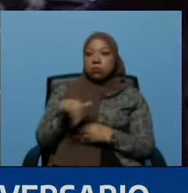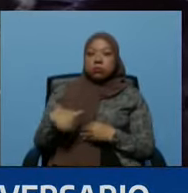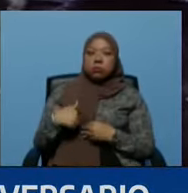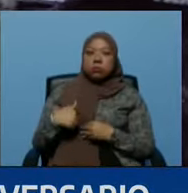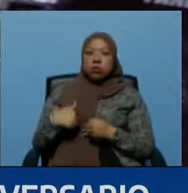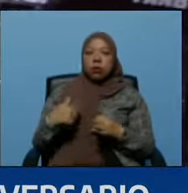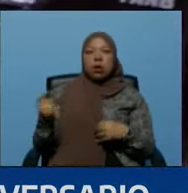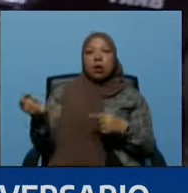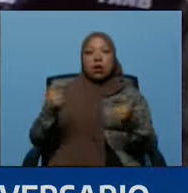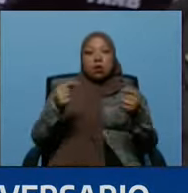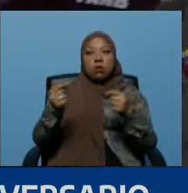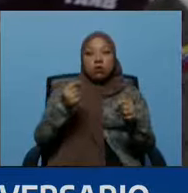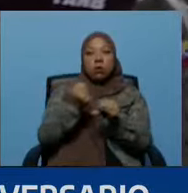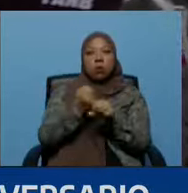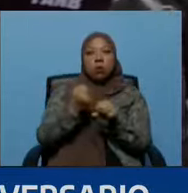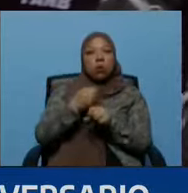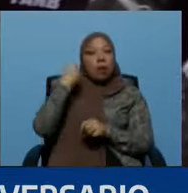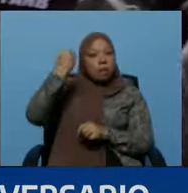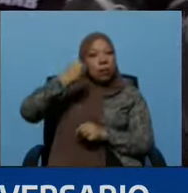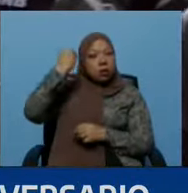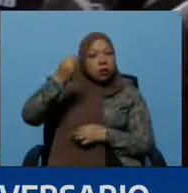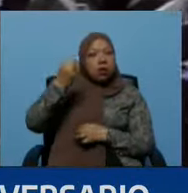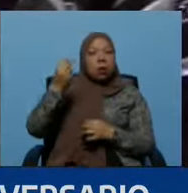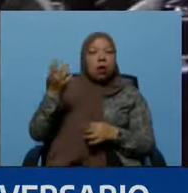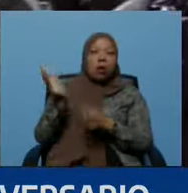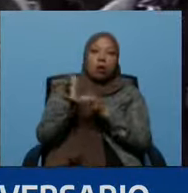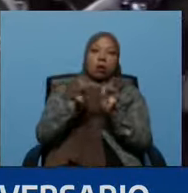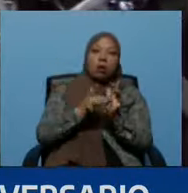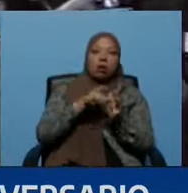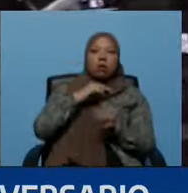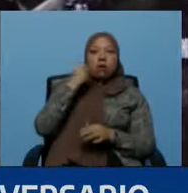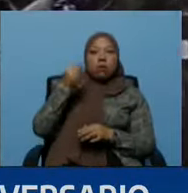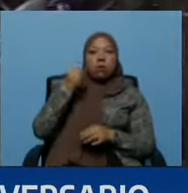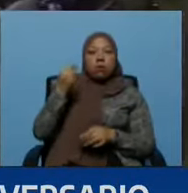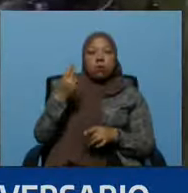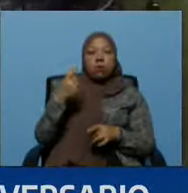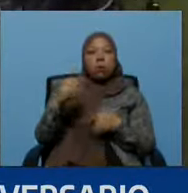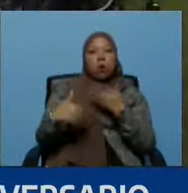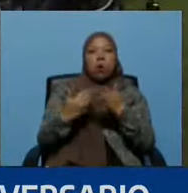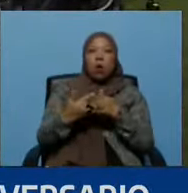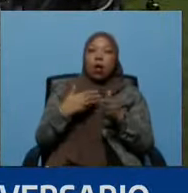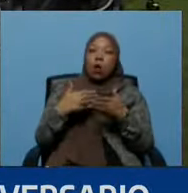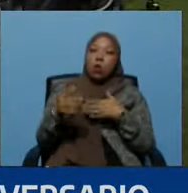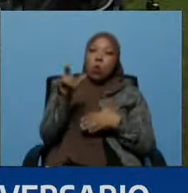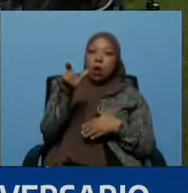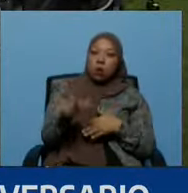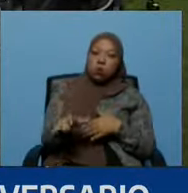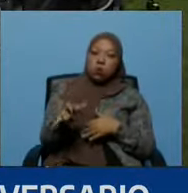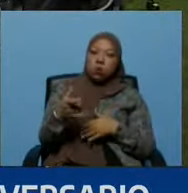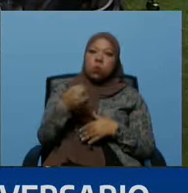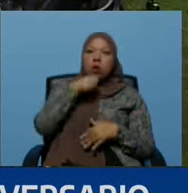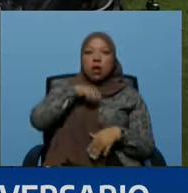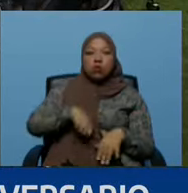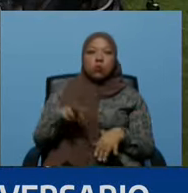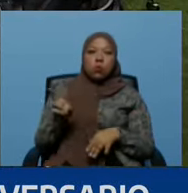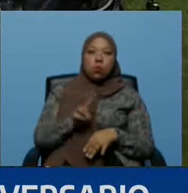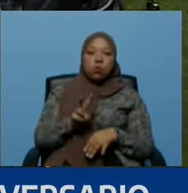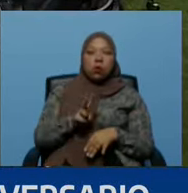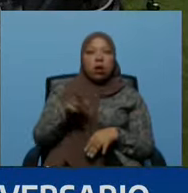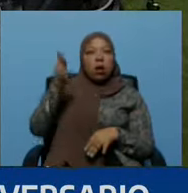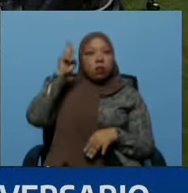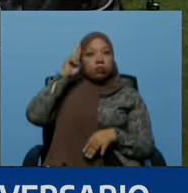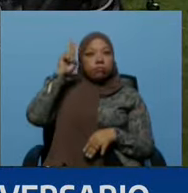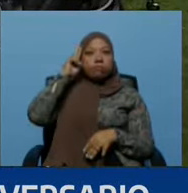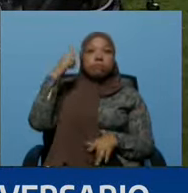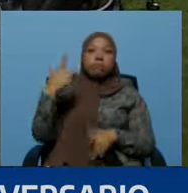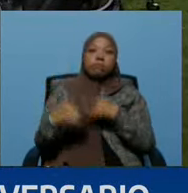Se puede hablar de mitología bíblica, como la quieran tomar los historiadores, los